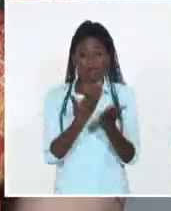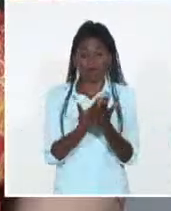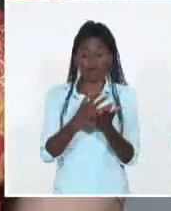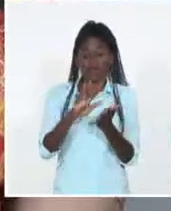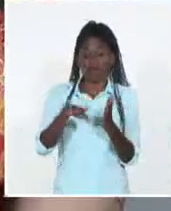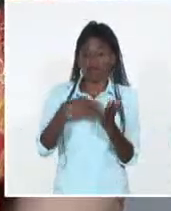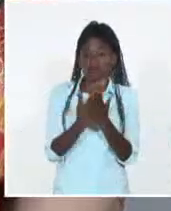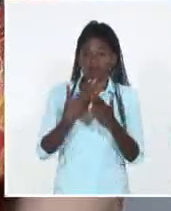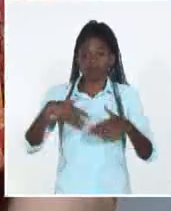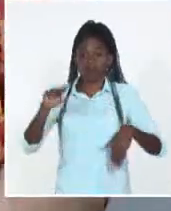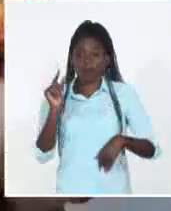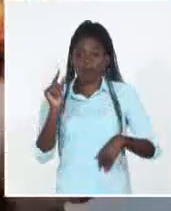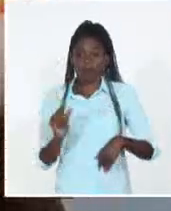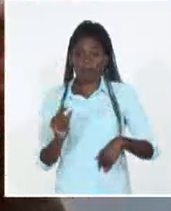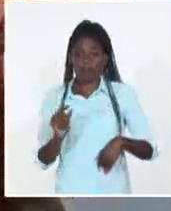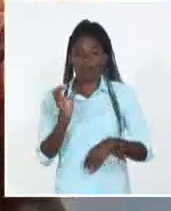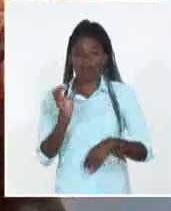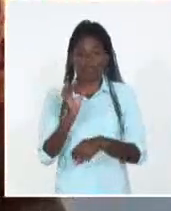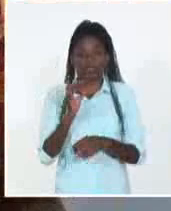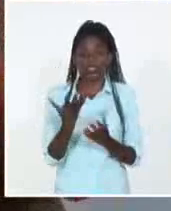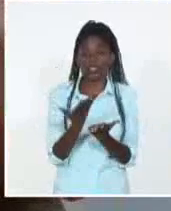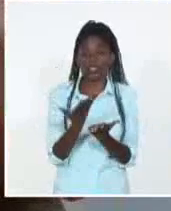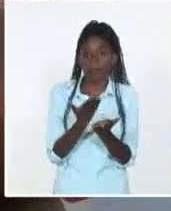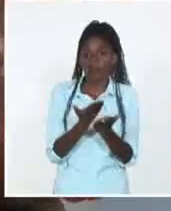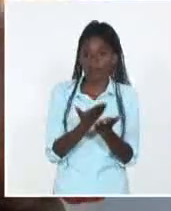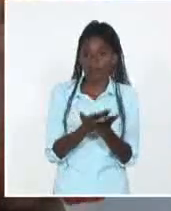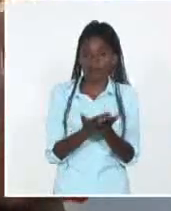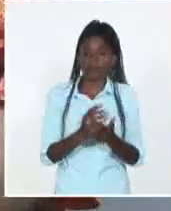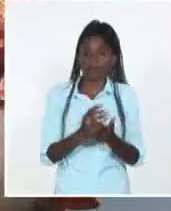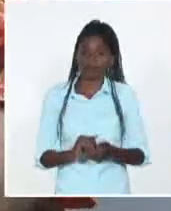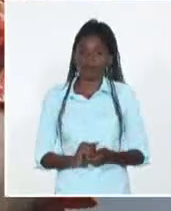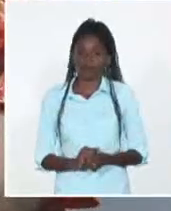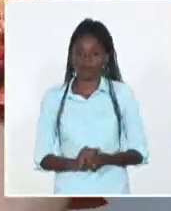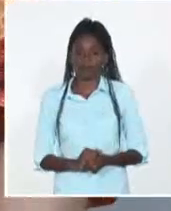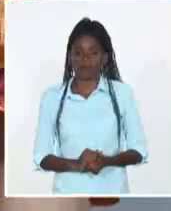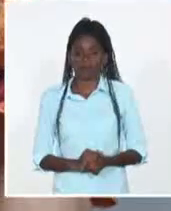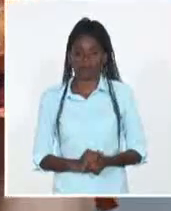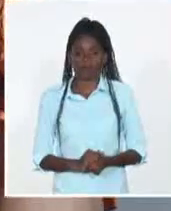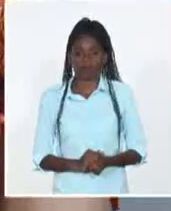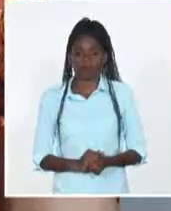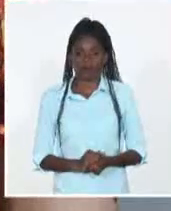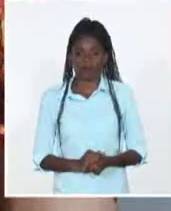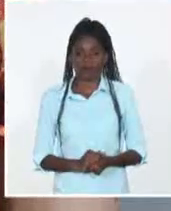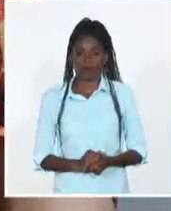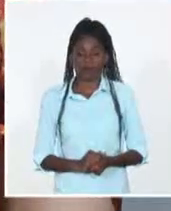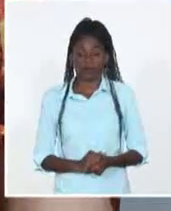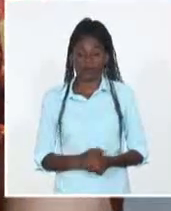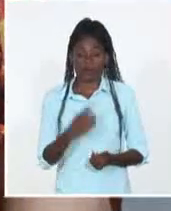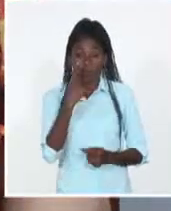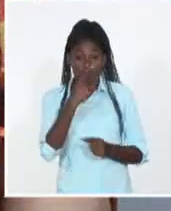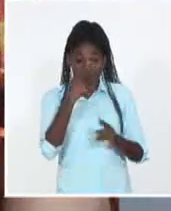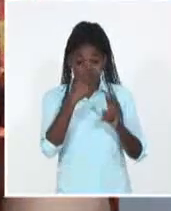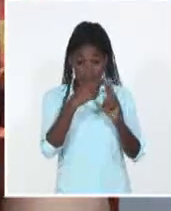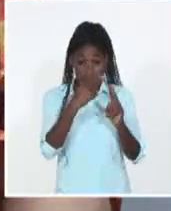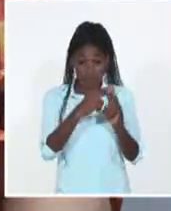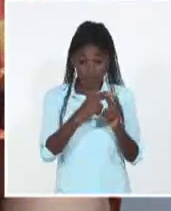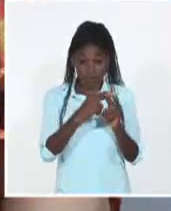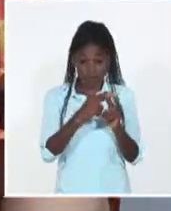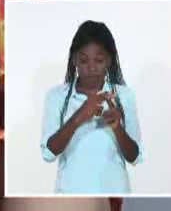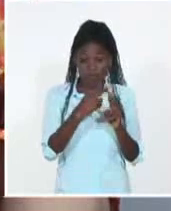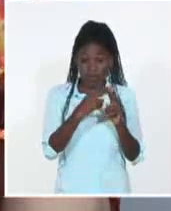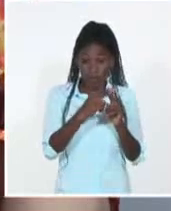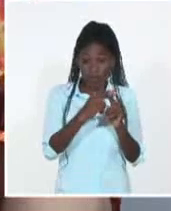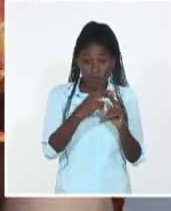que, bueno, es muy exigente. El Pas de Deux de Britten es muy técnico, muy demandante, pero para el ballet de End of